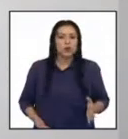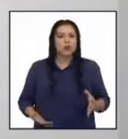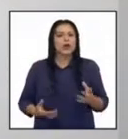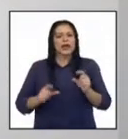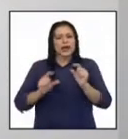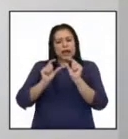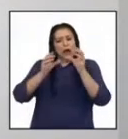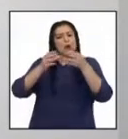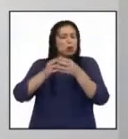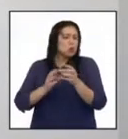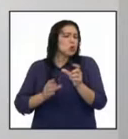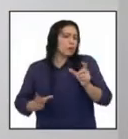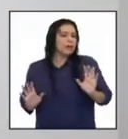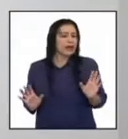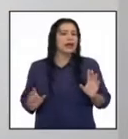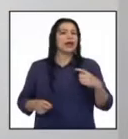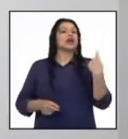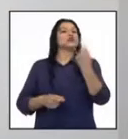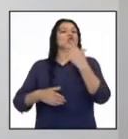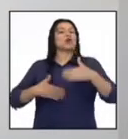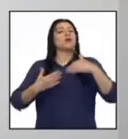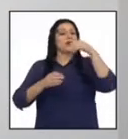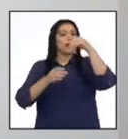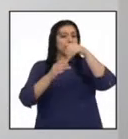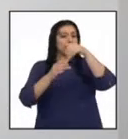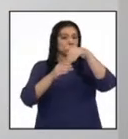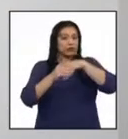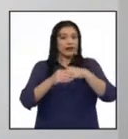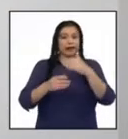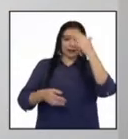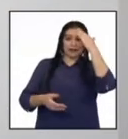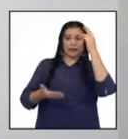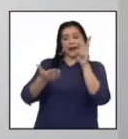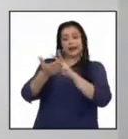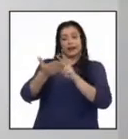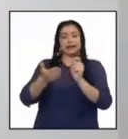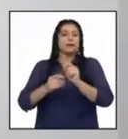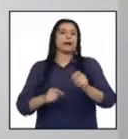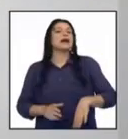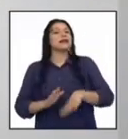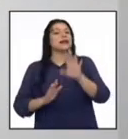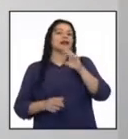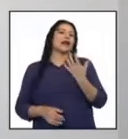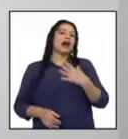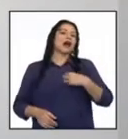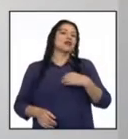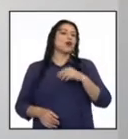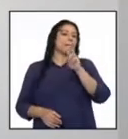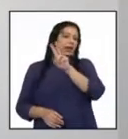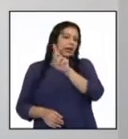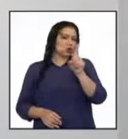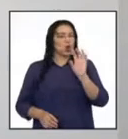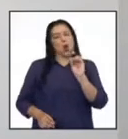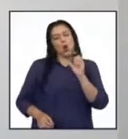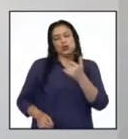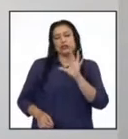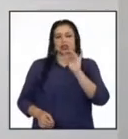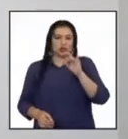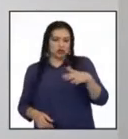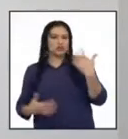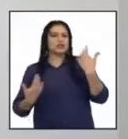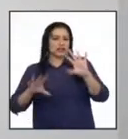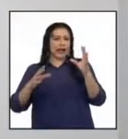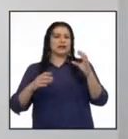un grupo pequeño, solo podían votar las alfabetizadas, mayores de 21 años o 18 si